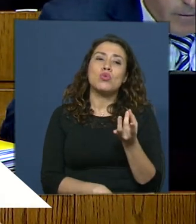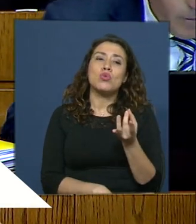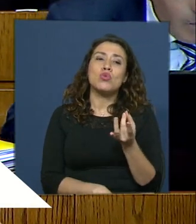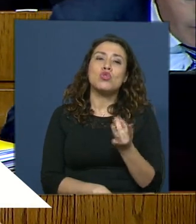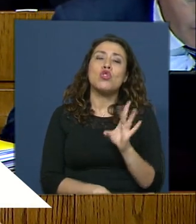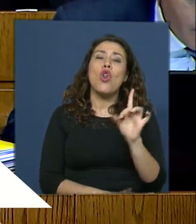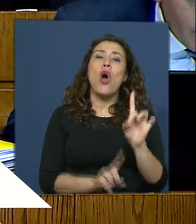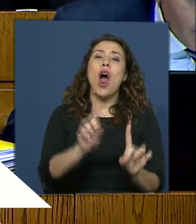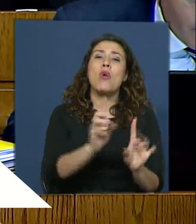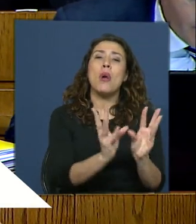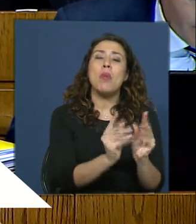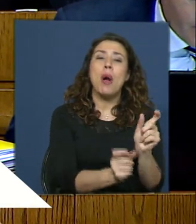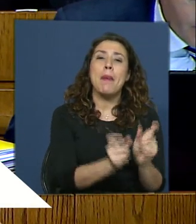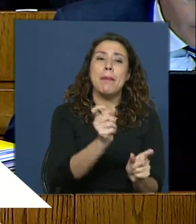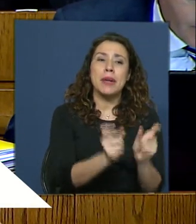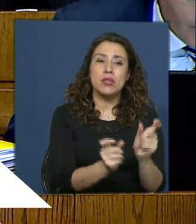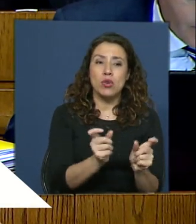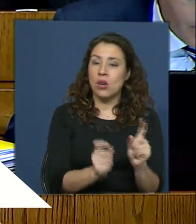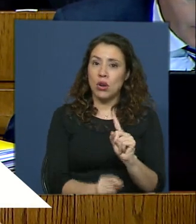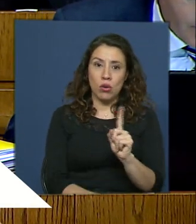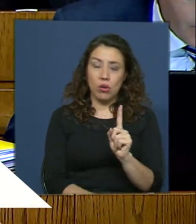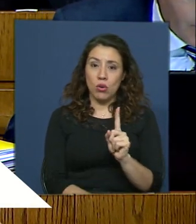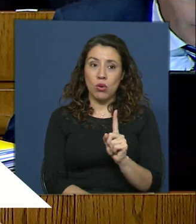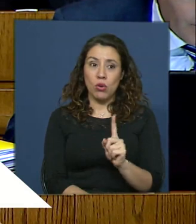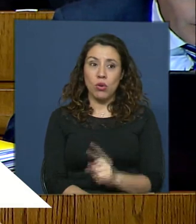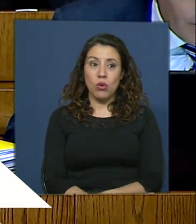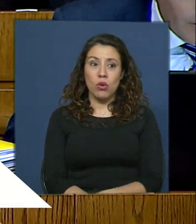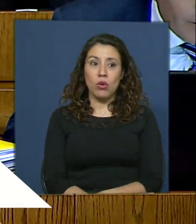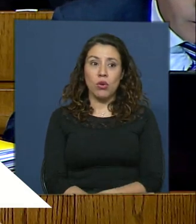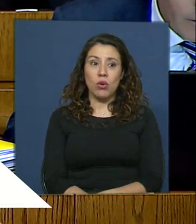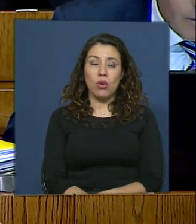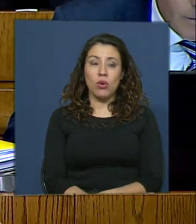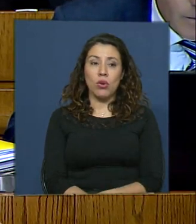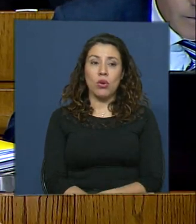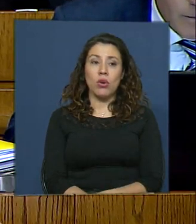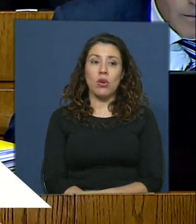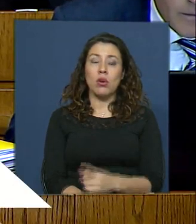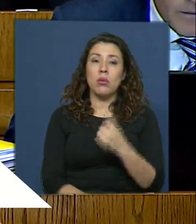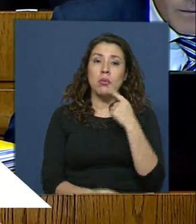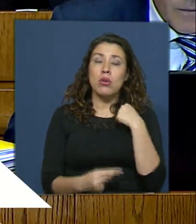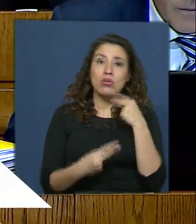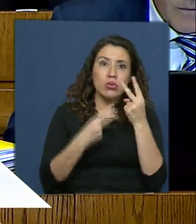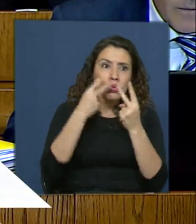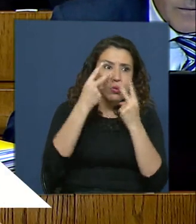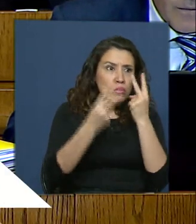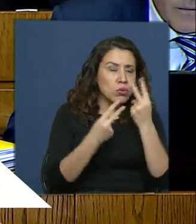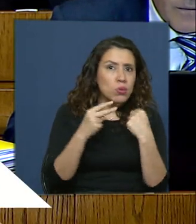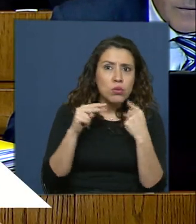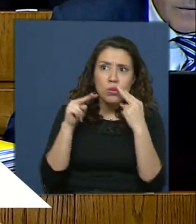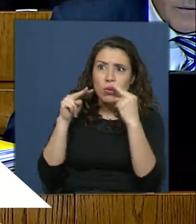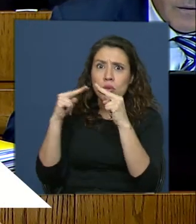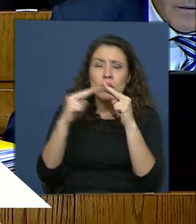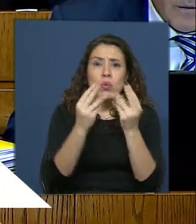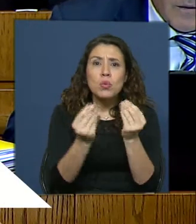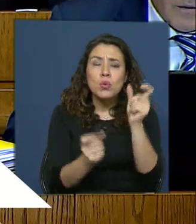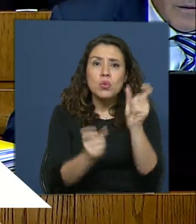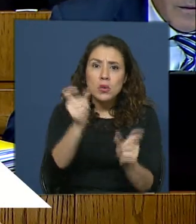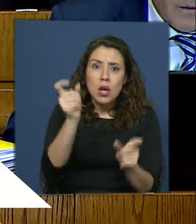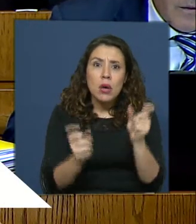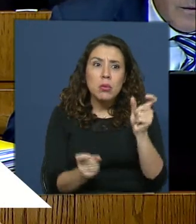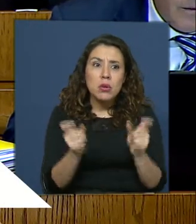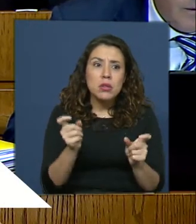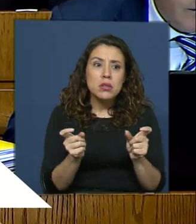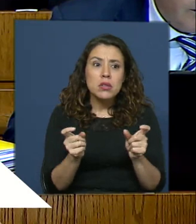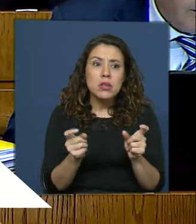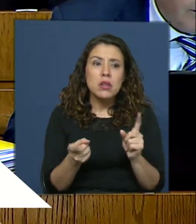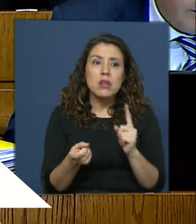afecta a algunas personas en particular. Pero la verdad, los nexos y el conocimiento que yo he tenido por esta enfermedad